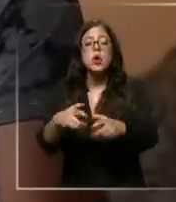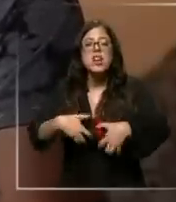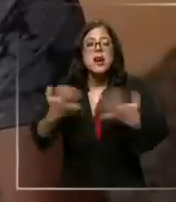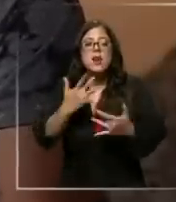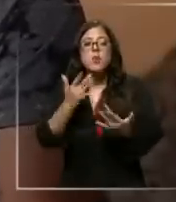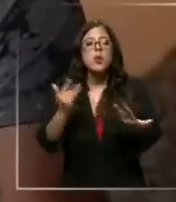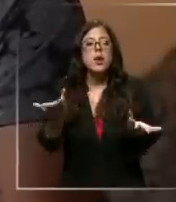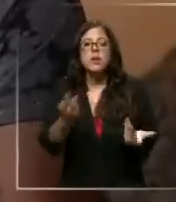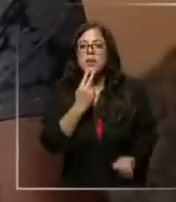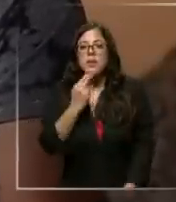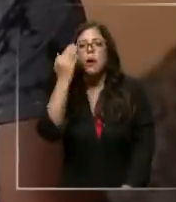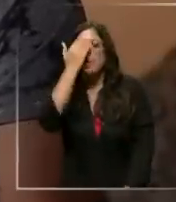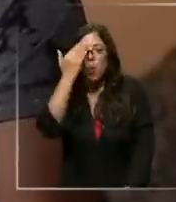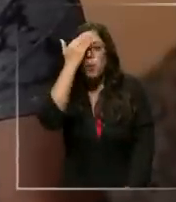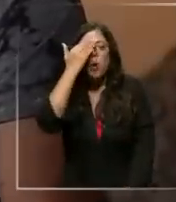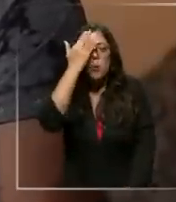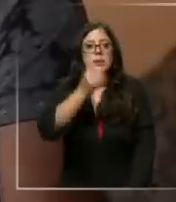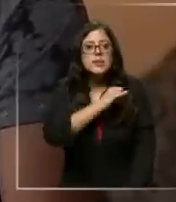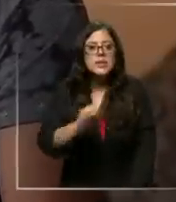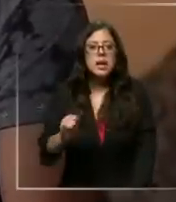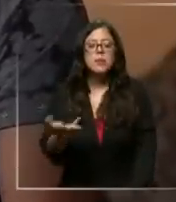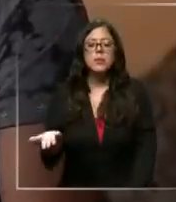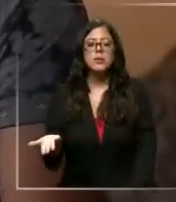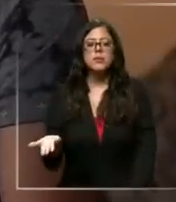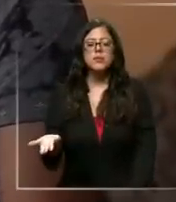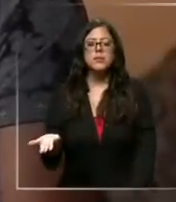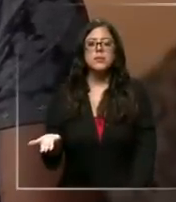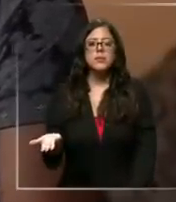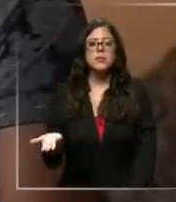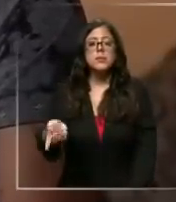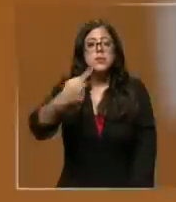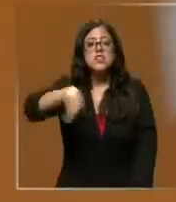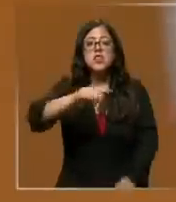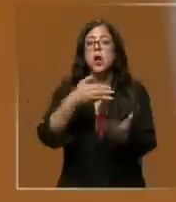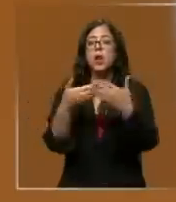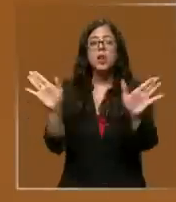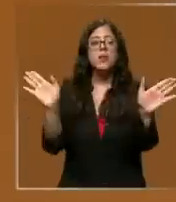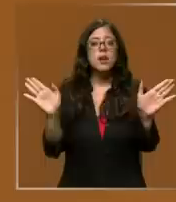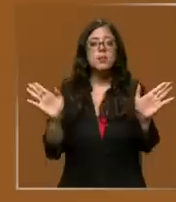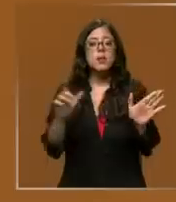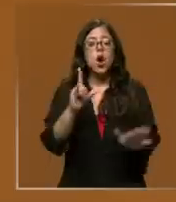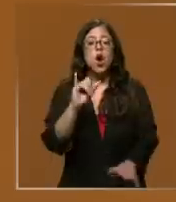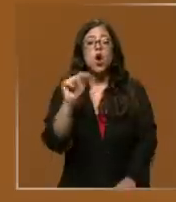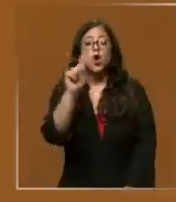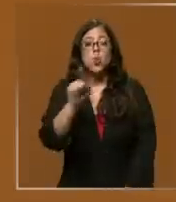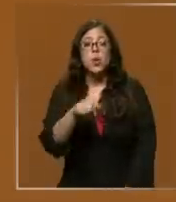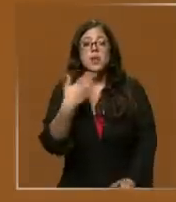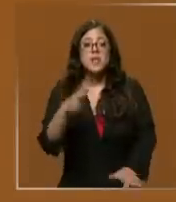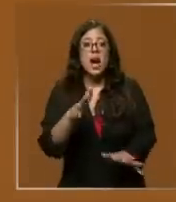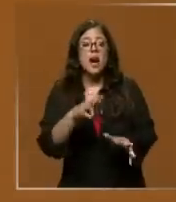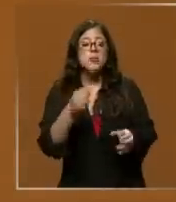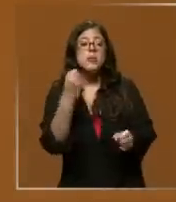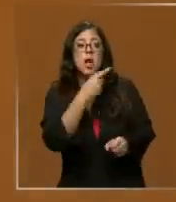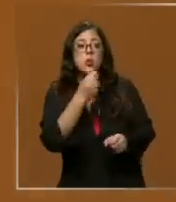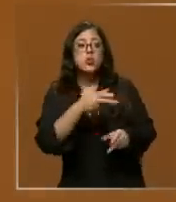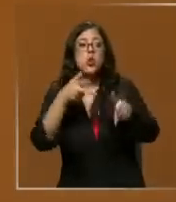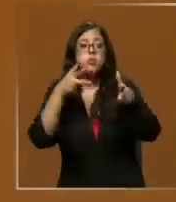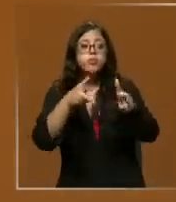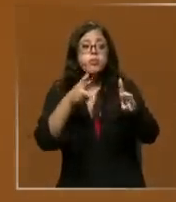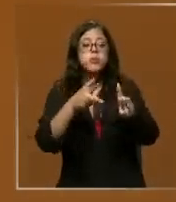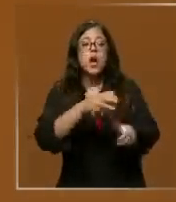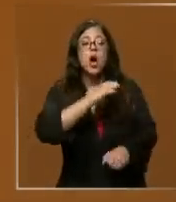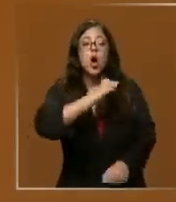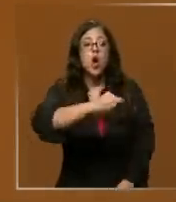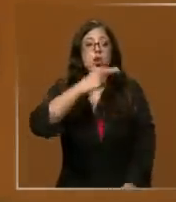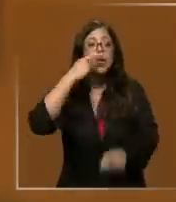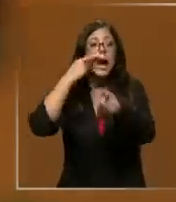preocupado siempre está preocupado y ellos suelto Luis denunció amenazas de muerte contra Él y su